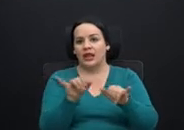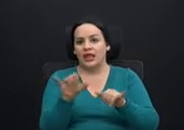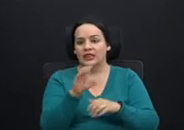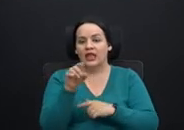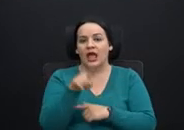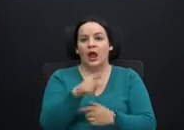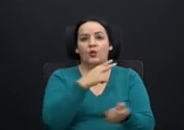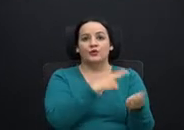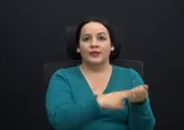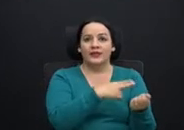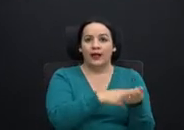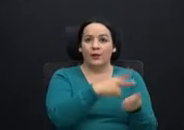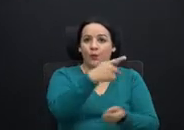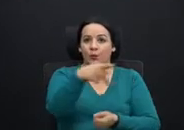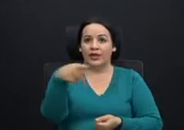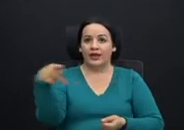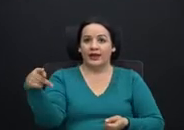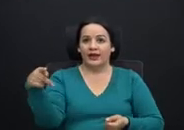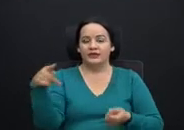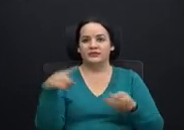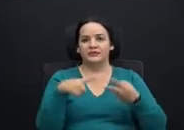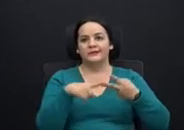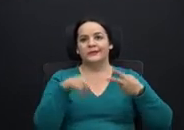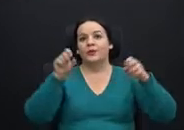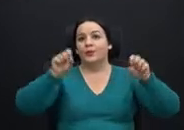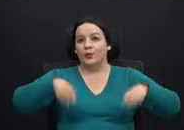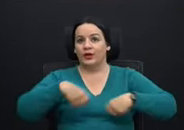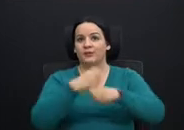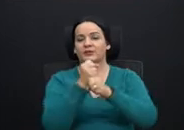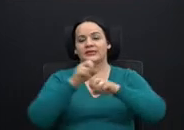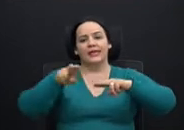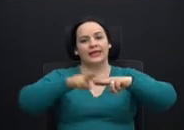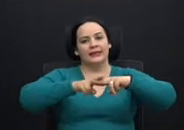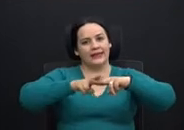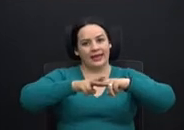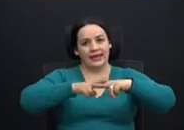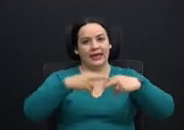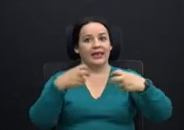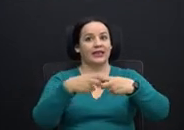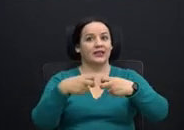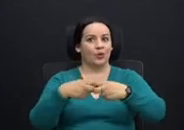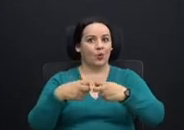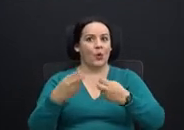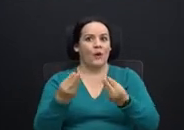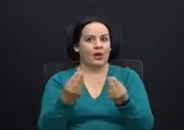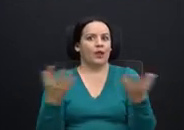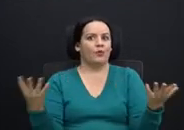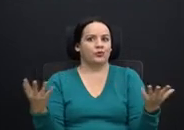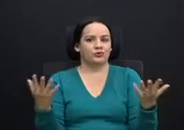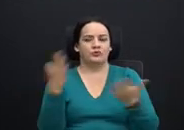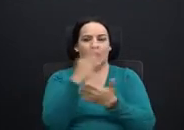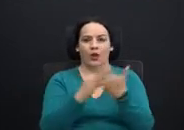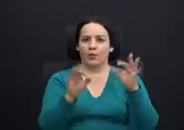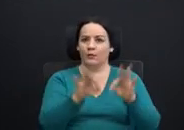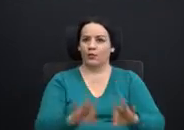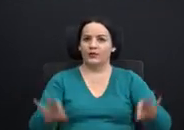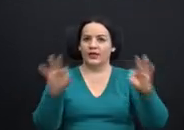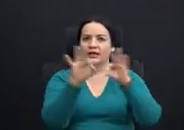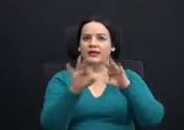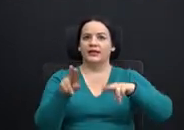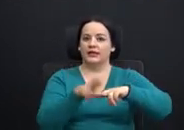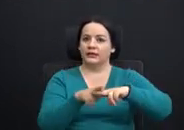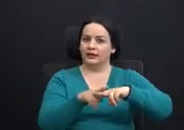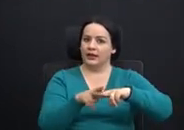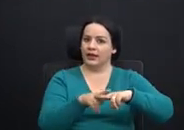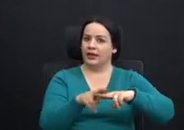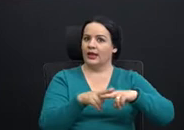Punta Arenas. Podríamos hacer el tren eléctrico, para muchos, ¿verdad? Algo importante, el tren eléctrico. A mí también